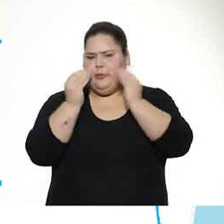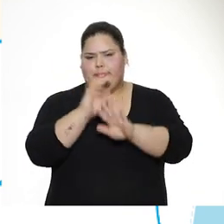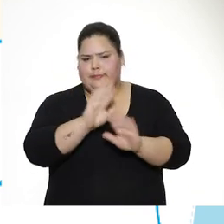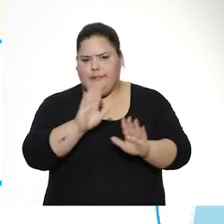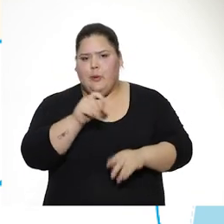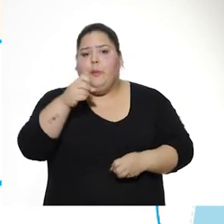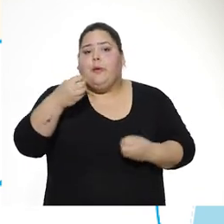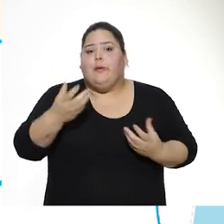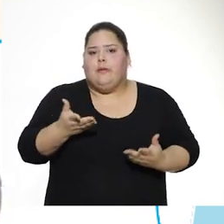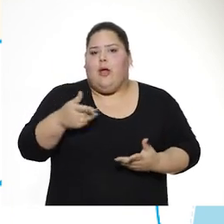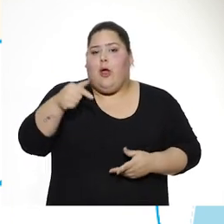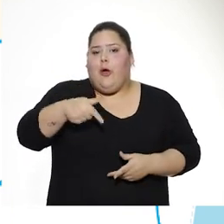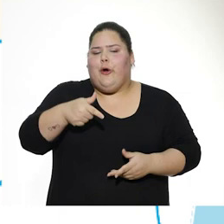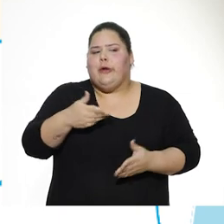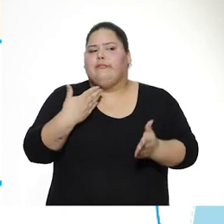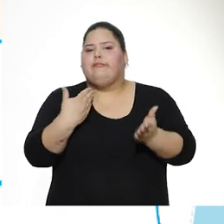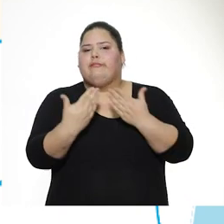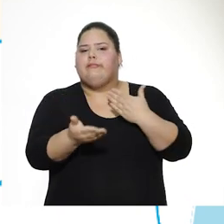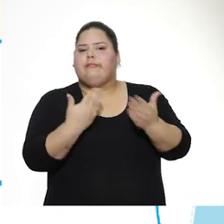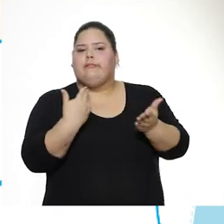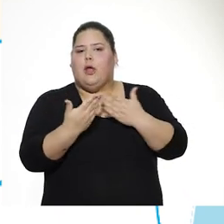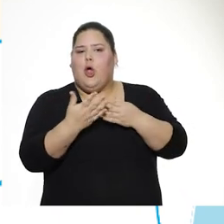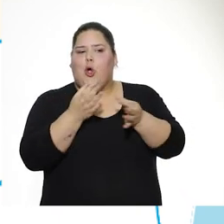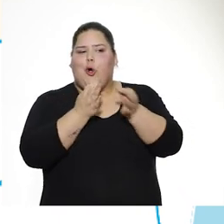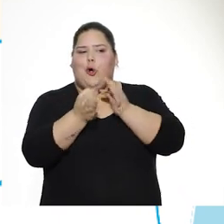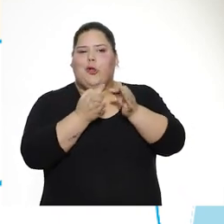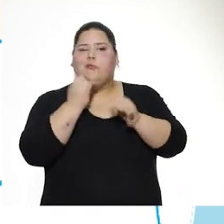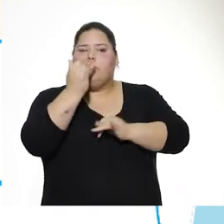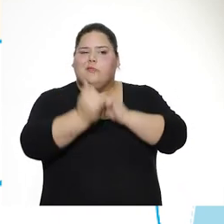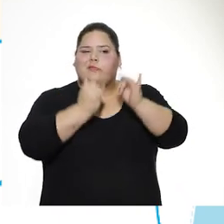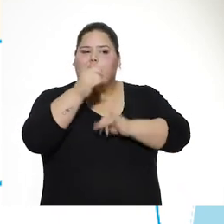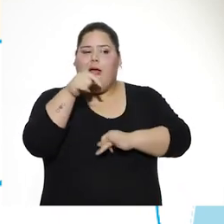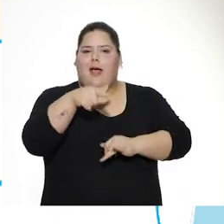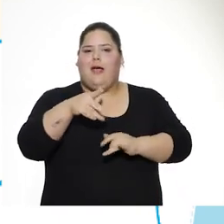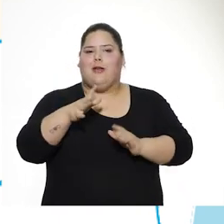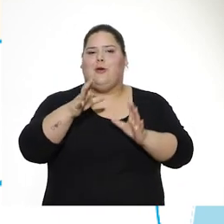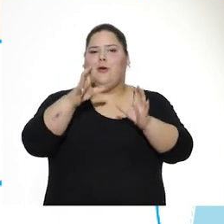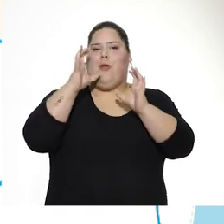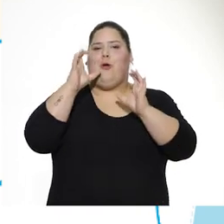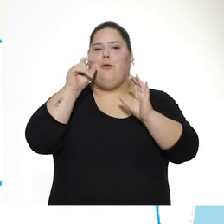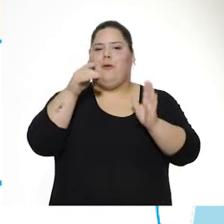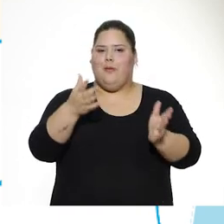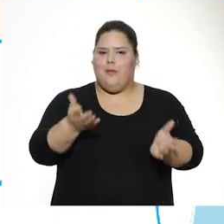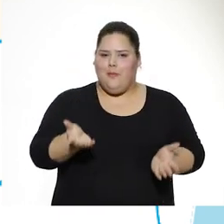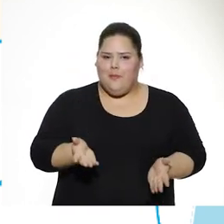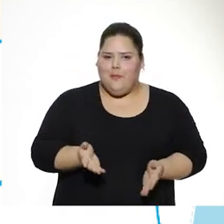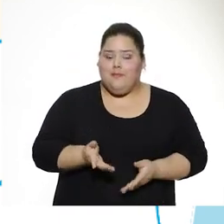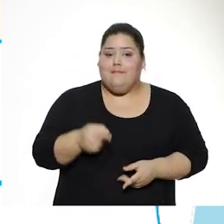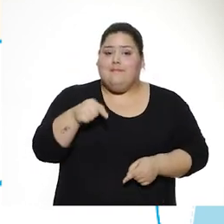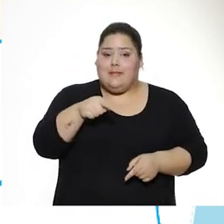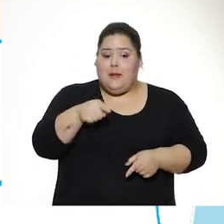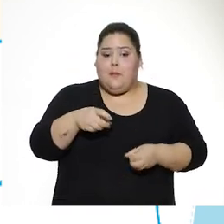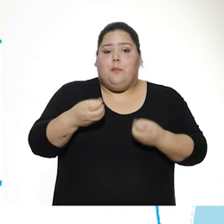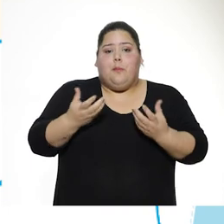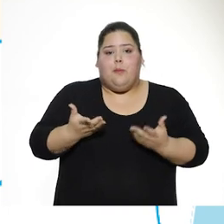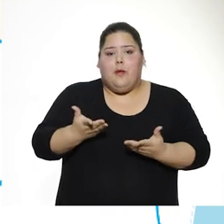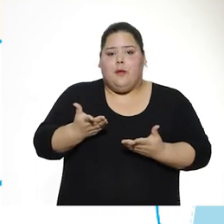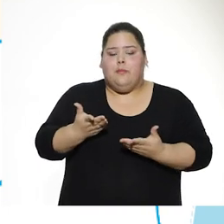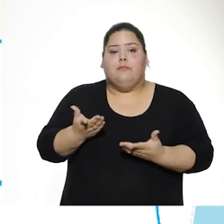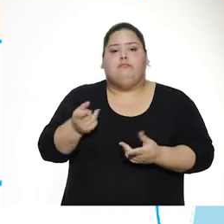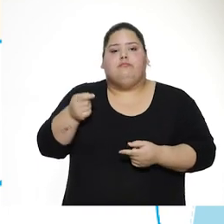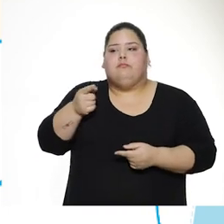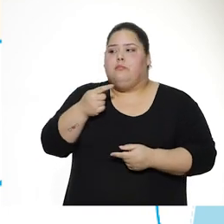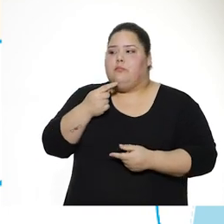No se preocupen porque vamos charlando, vamos contando y ahí nos vamos acordando. Y para eso